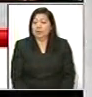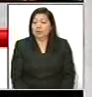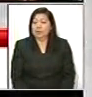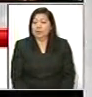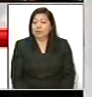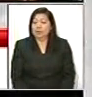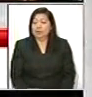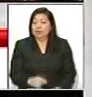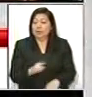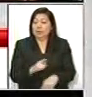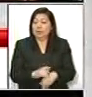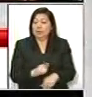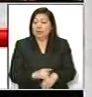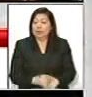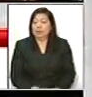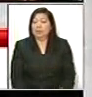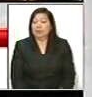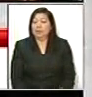Los que estén en contra,